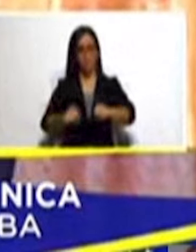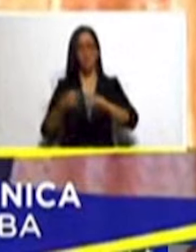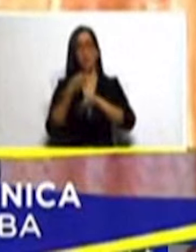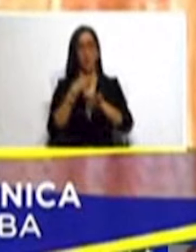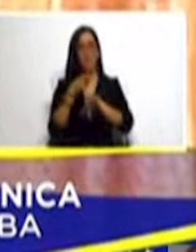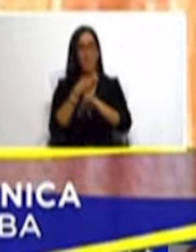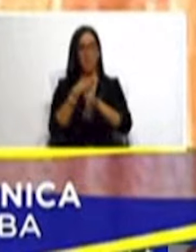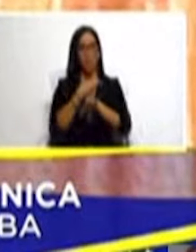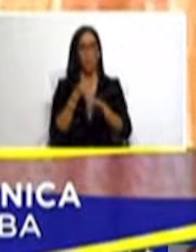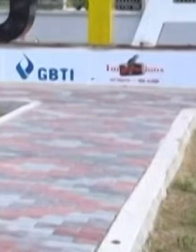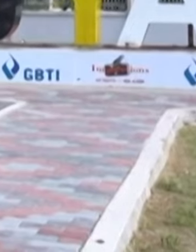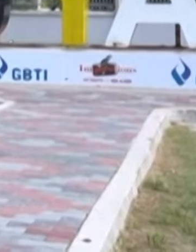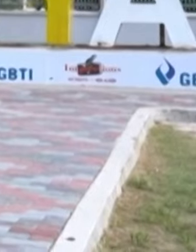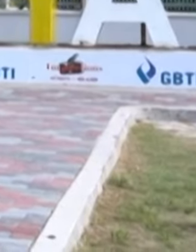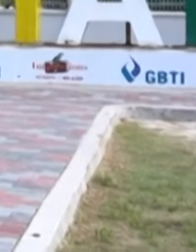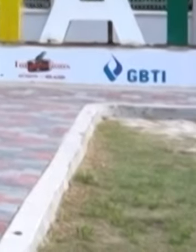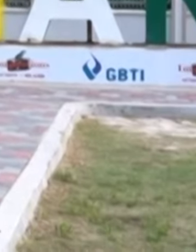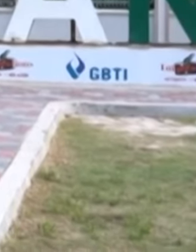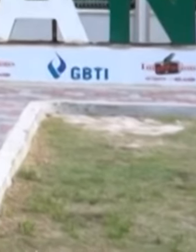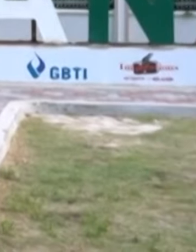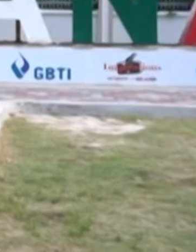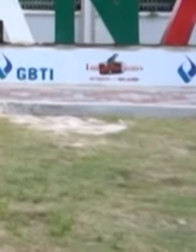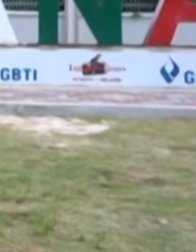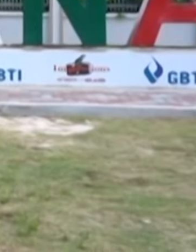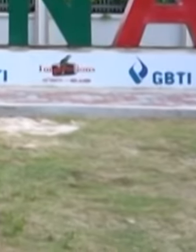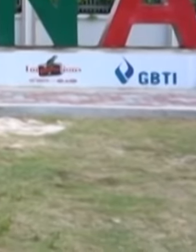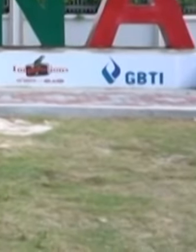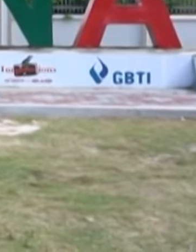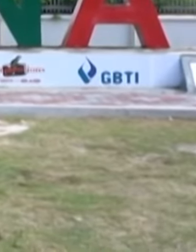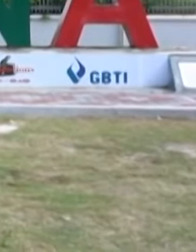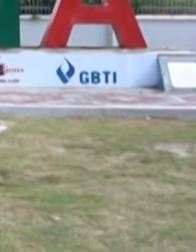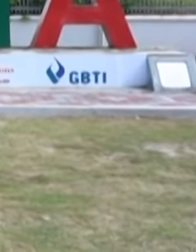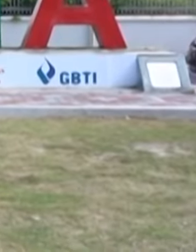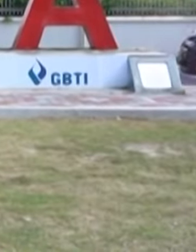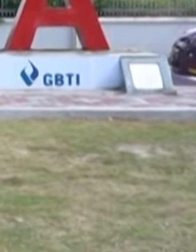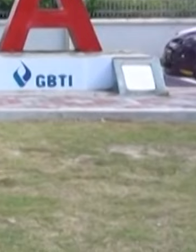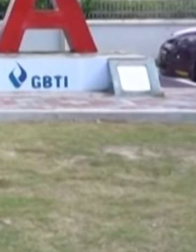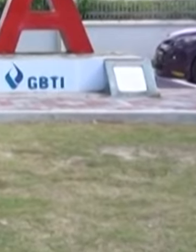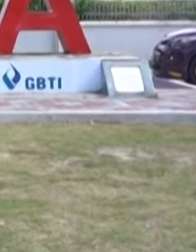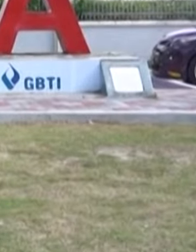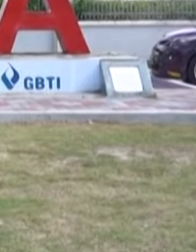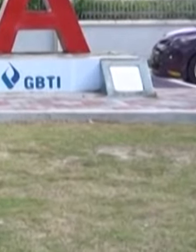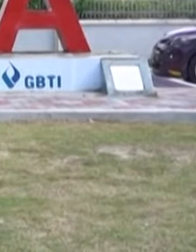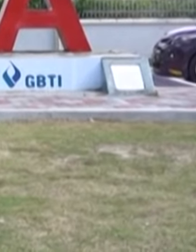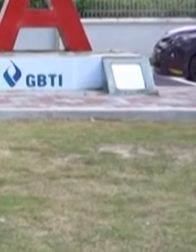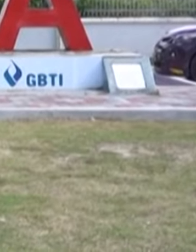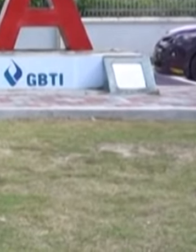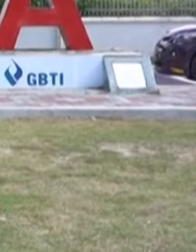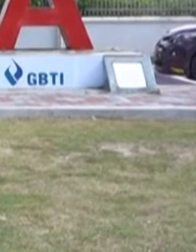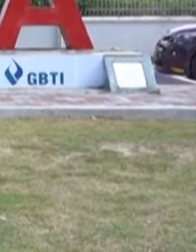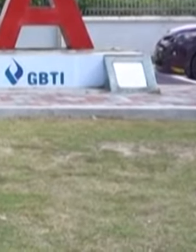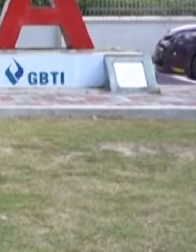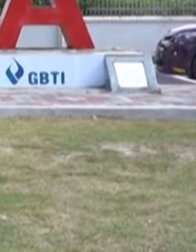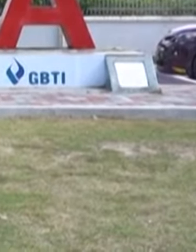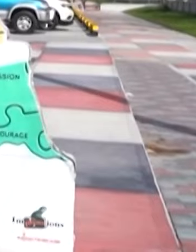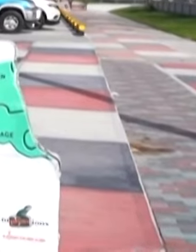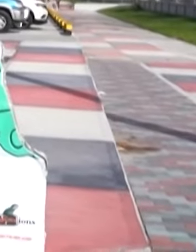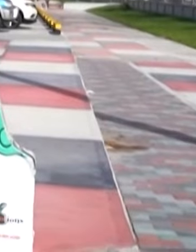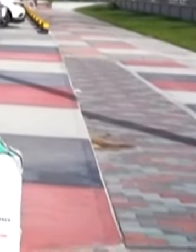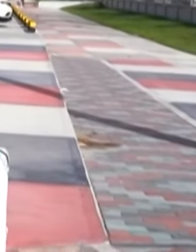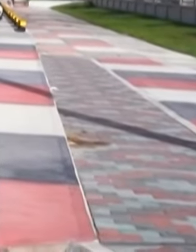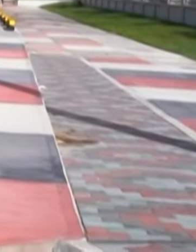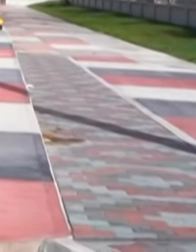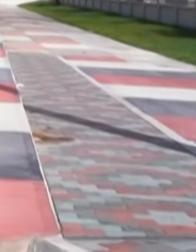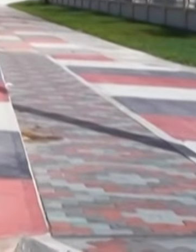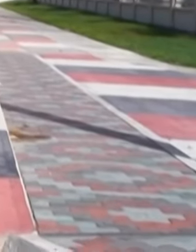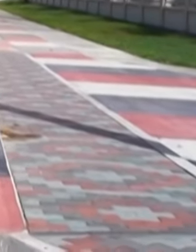zona en reclamación. Tras la aprobación de la ley el pasado 21 de marzo, Guyana expresó grave preocupación al considerar que incurre